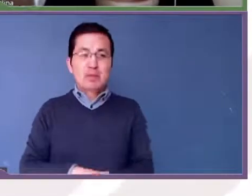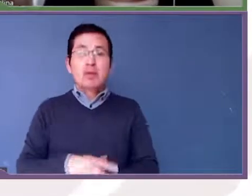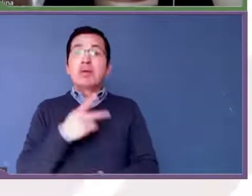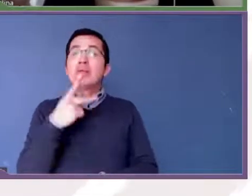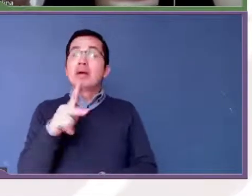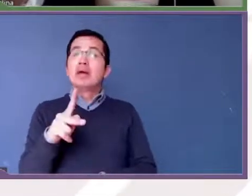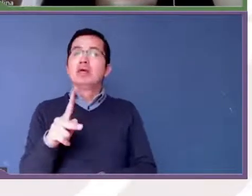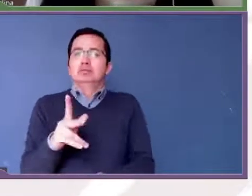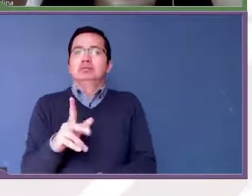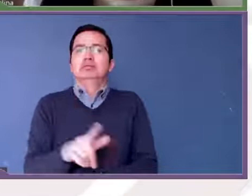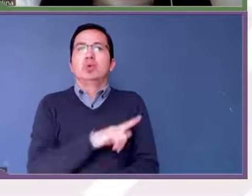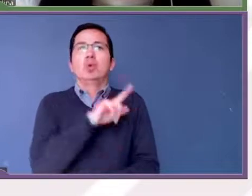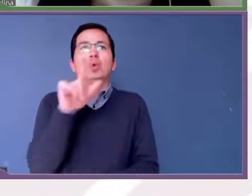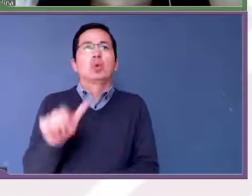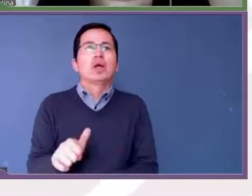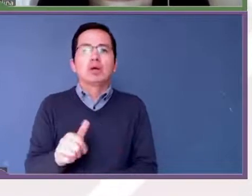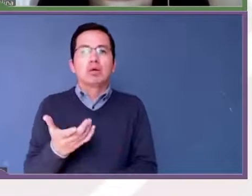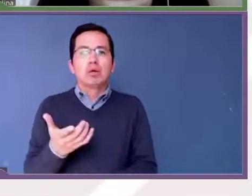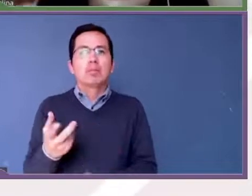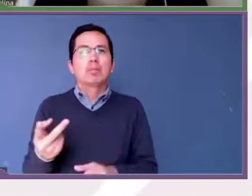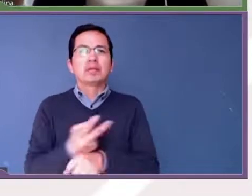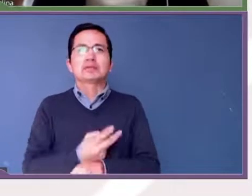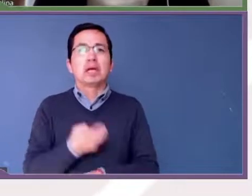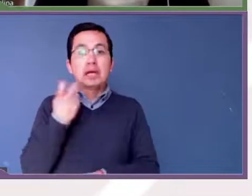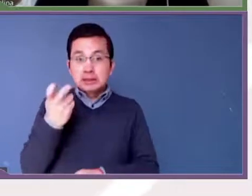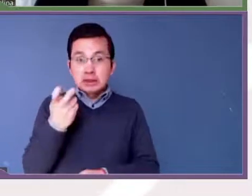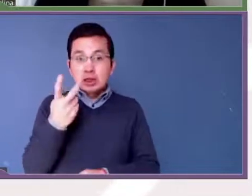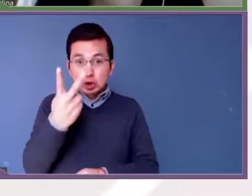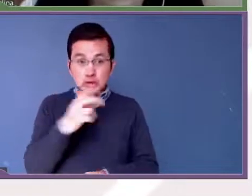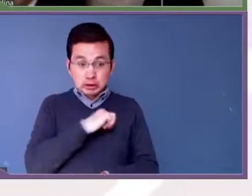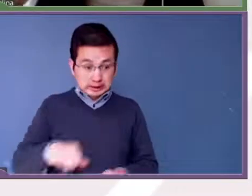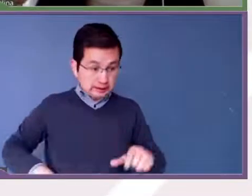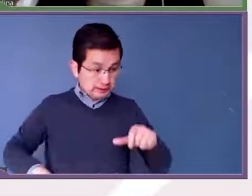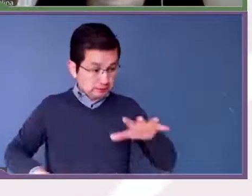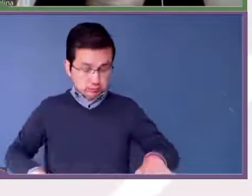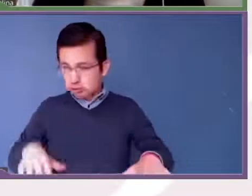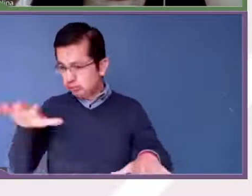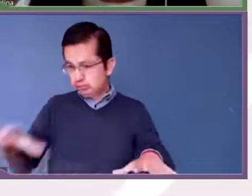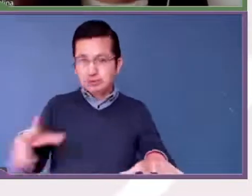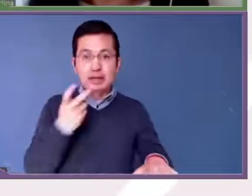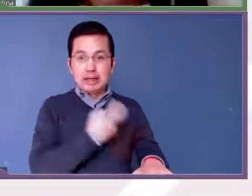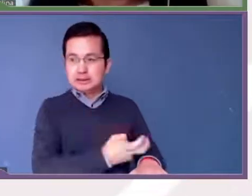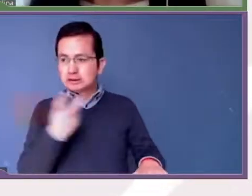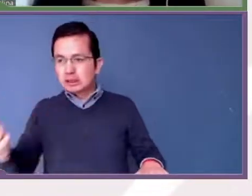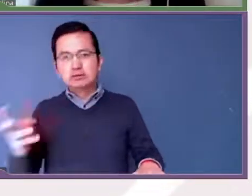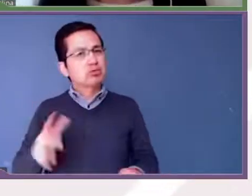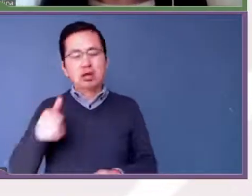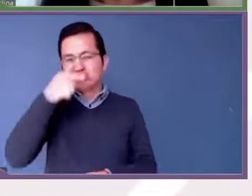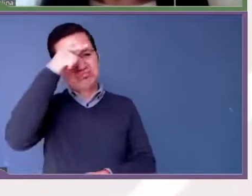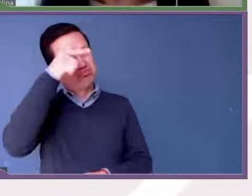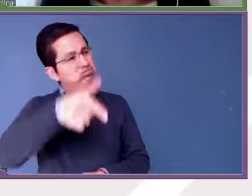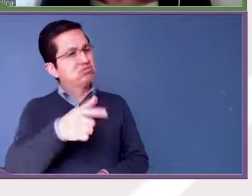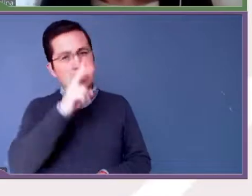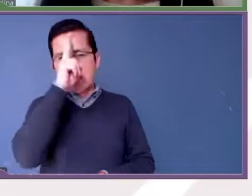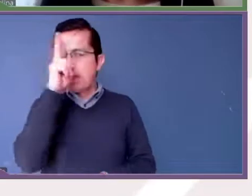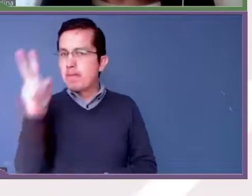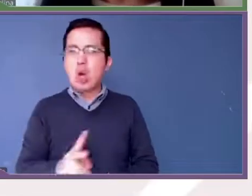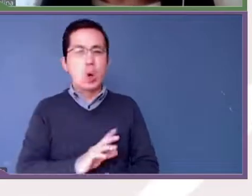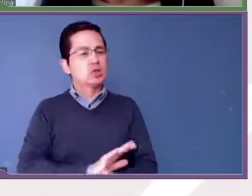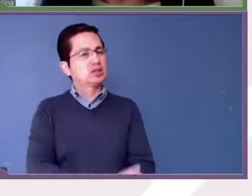dos primeras alcaldías que perciben que se discrimina más en la Ciudad de México.